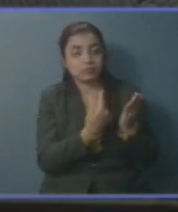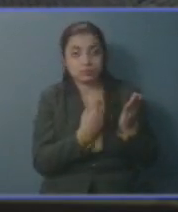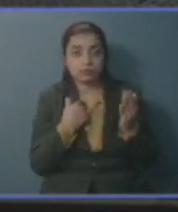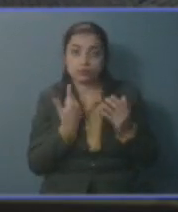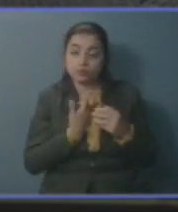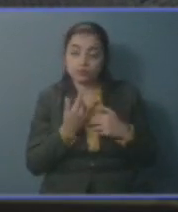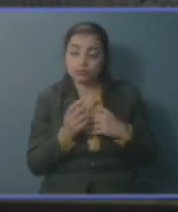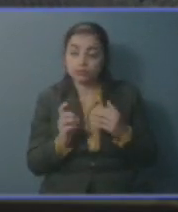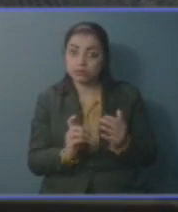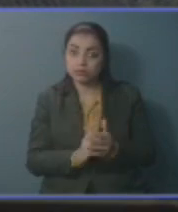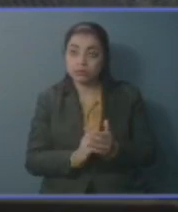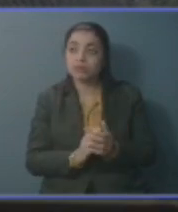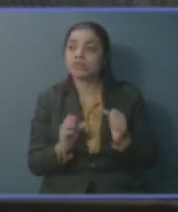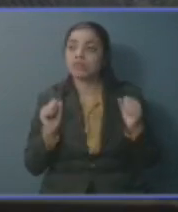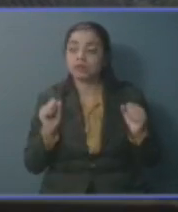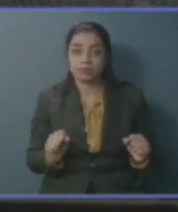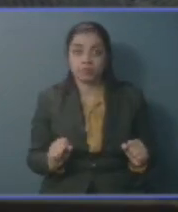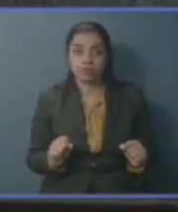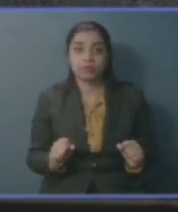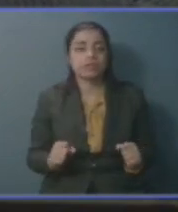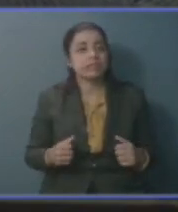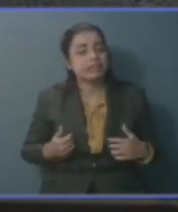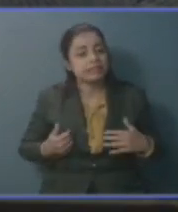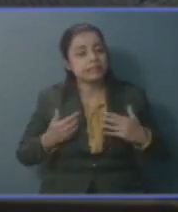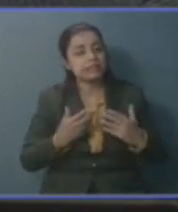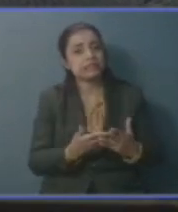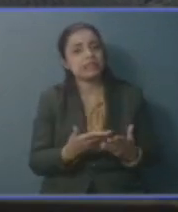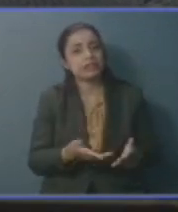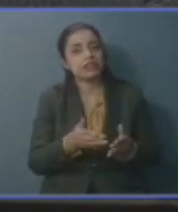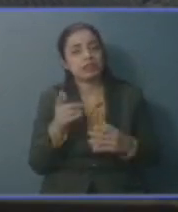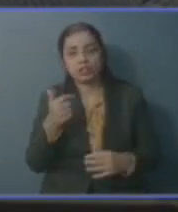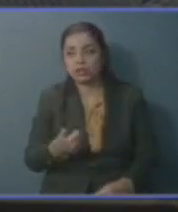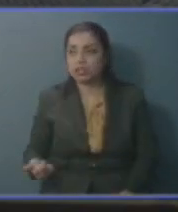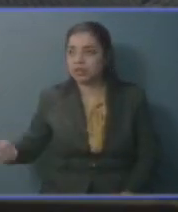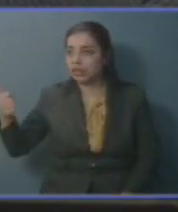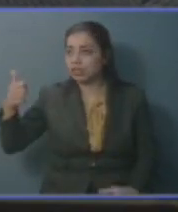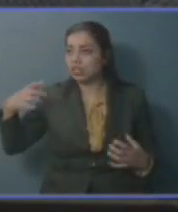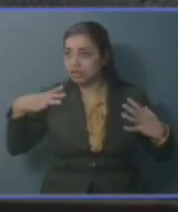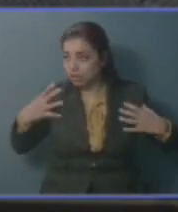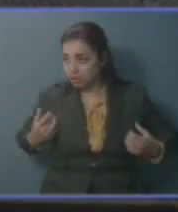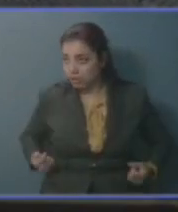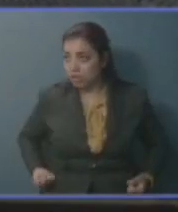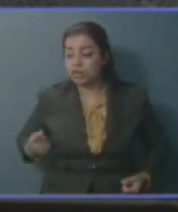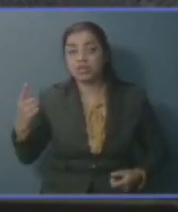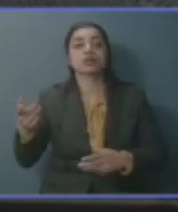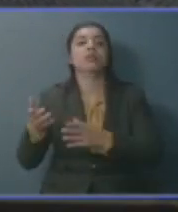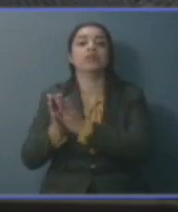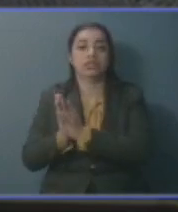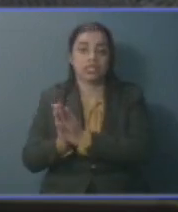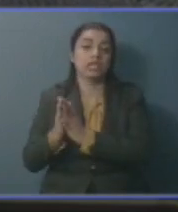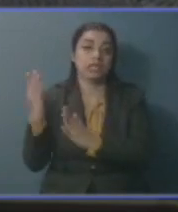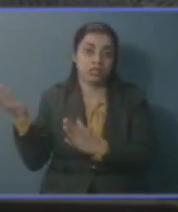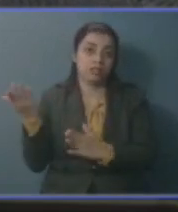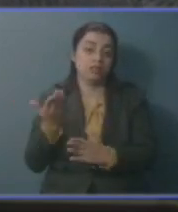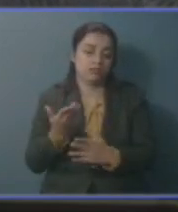diputados, podamos dar los instrumentos que solicita el Ejecutivo para poder